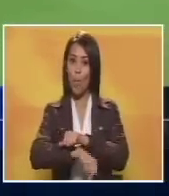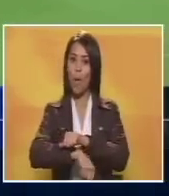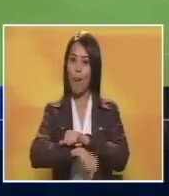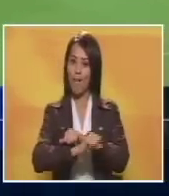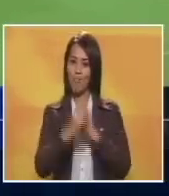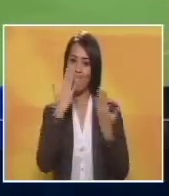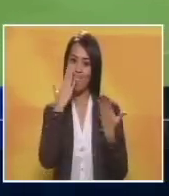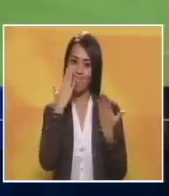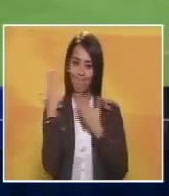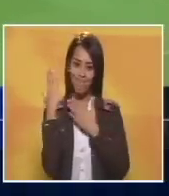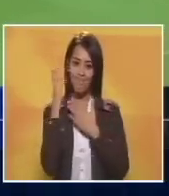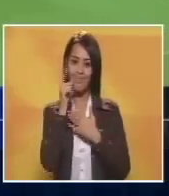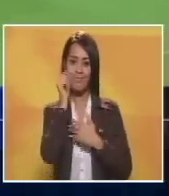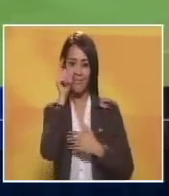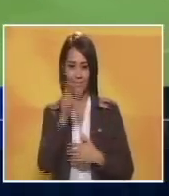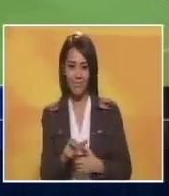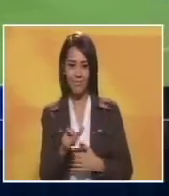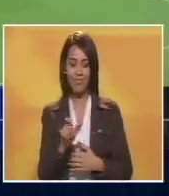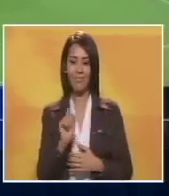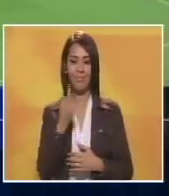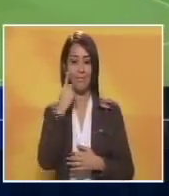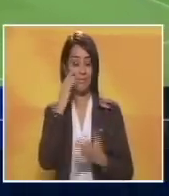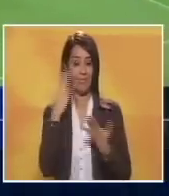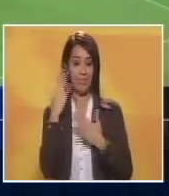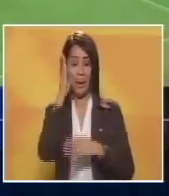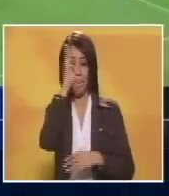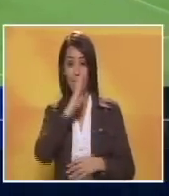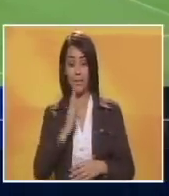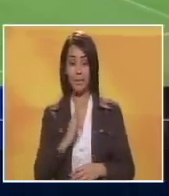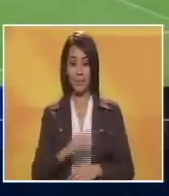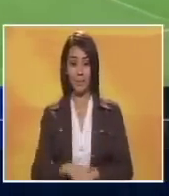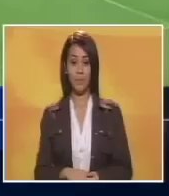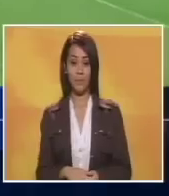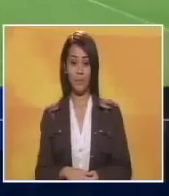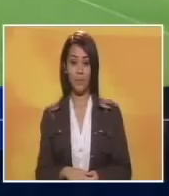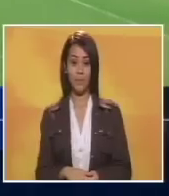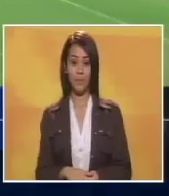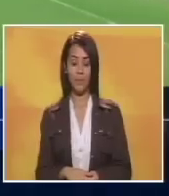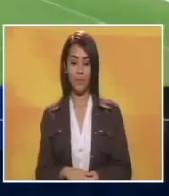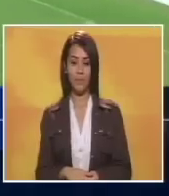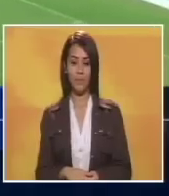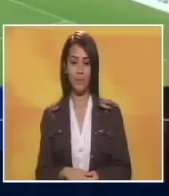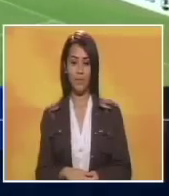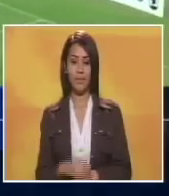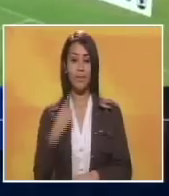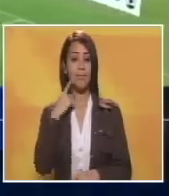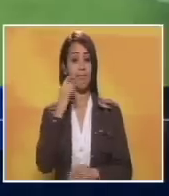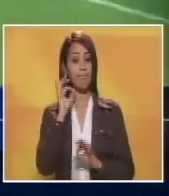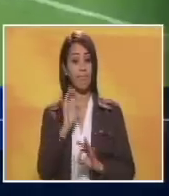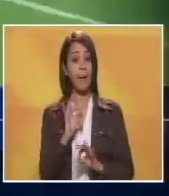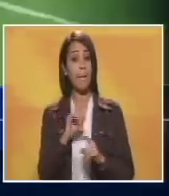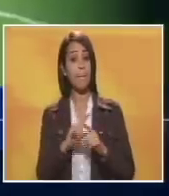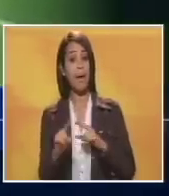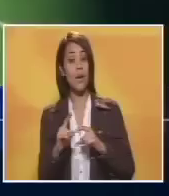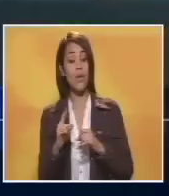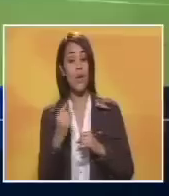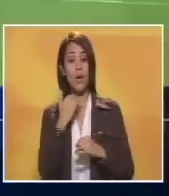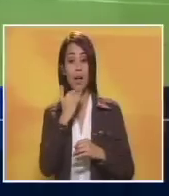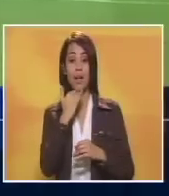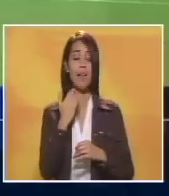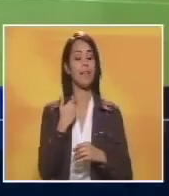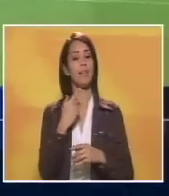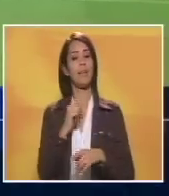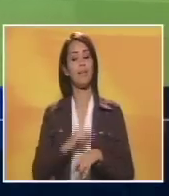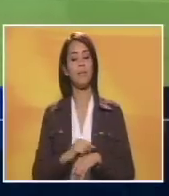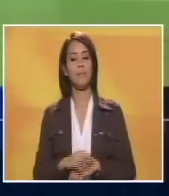Golazo de Rómulo Otero en la primera fecha del Brasileirão, cayéndose incluso, pero al final de alta factura el tanto